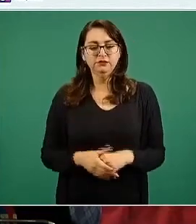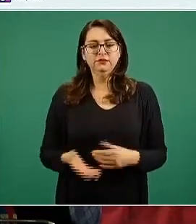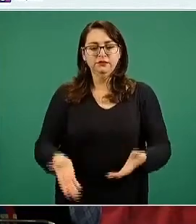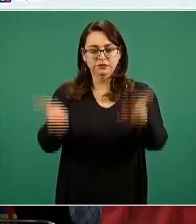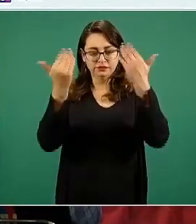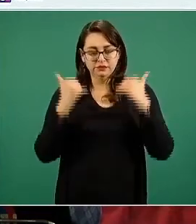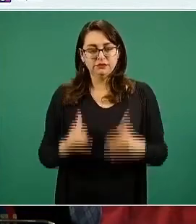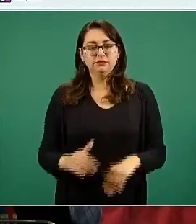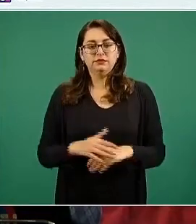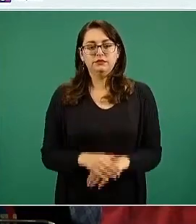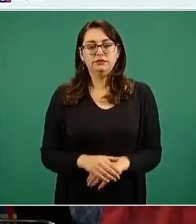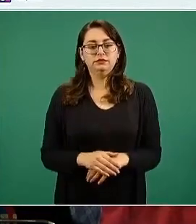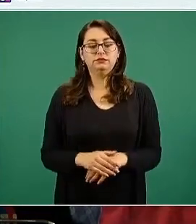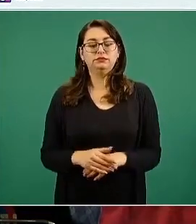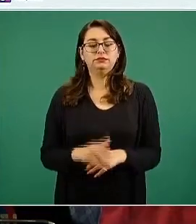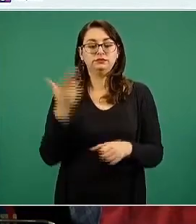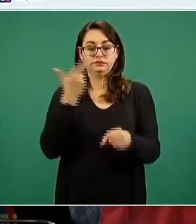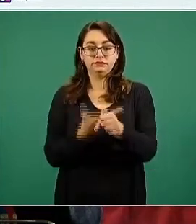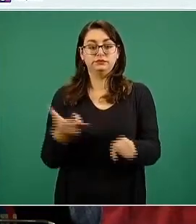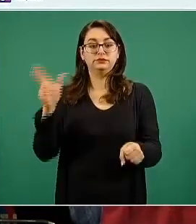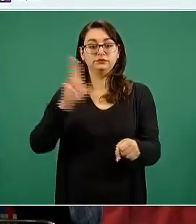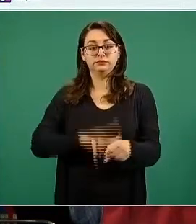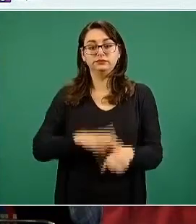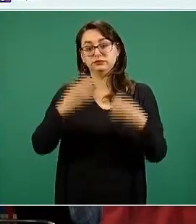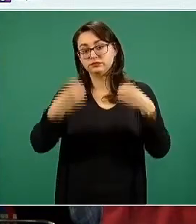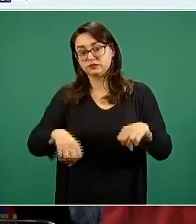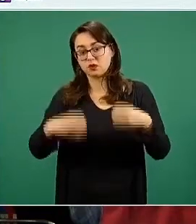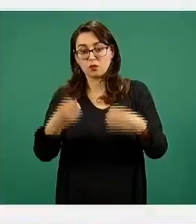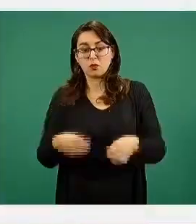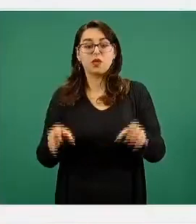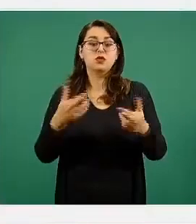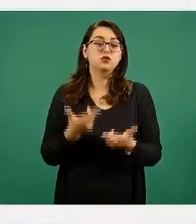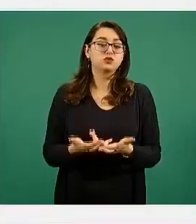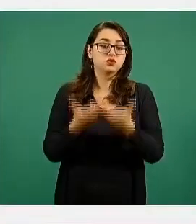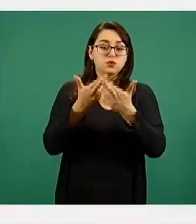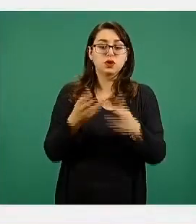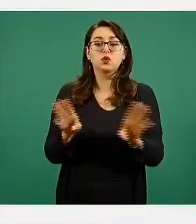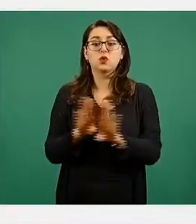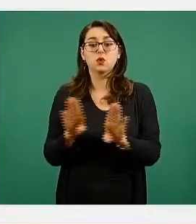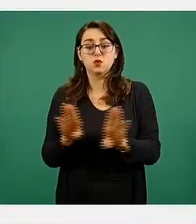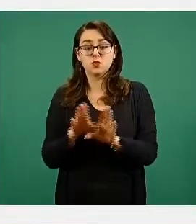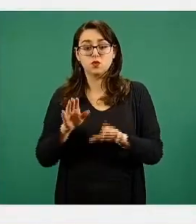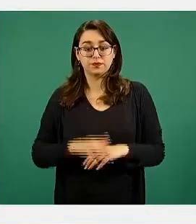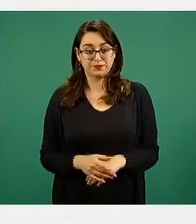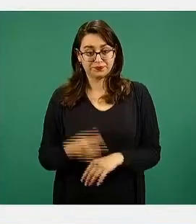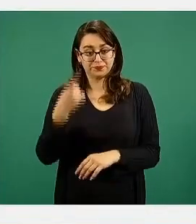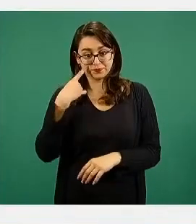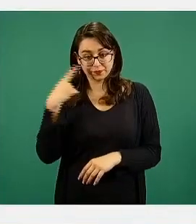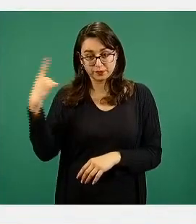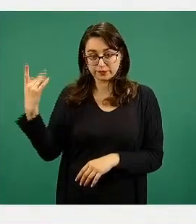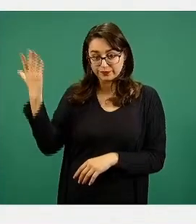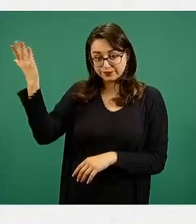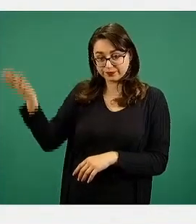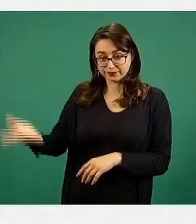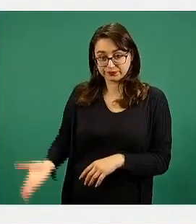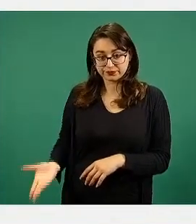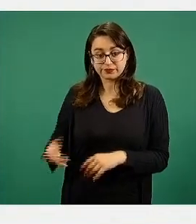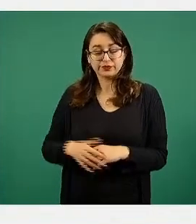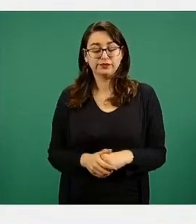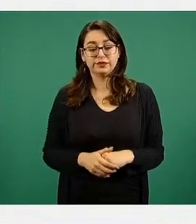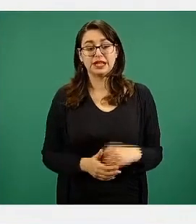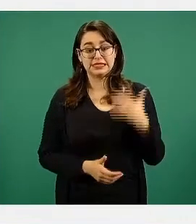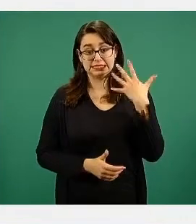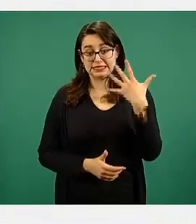la disponibilidad de camas de hospitalización general, tenemos 5 estados que han